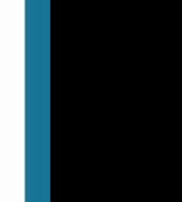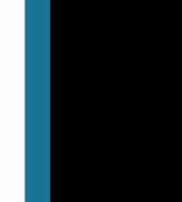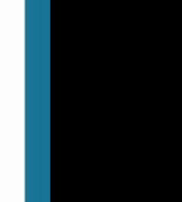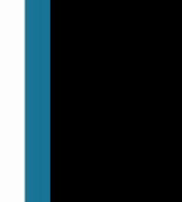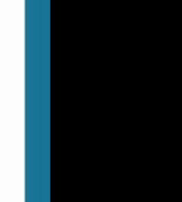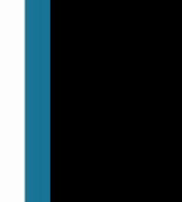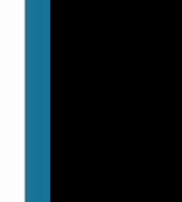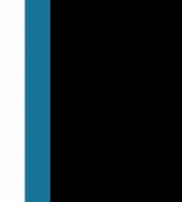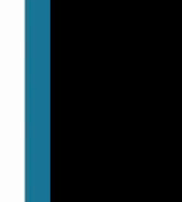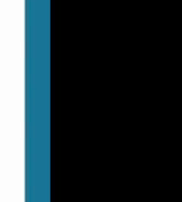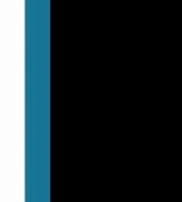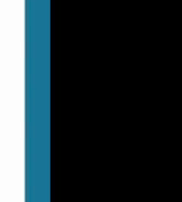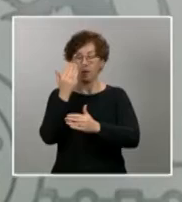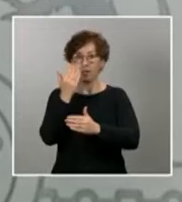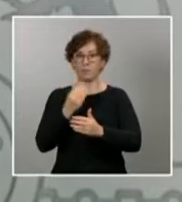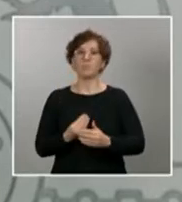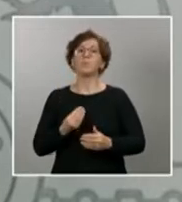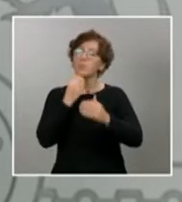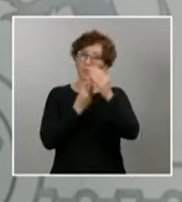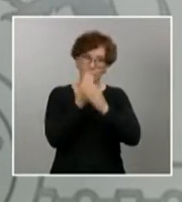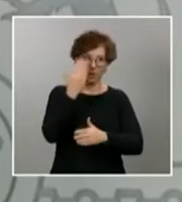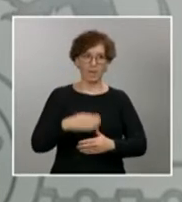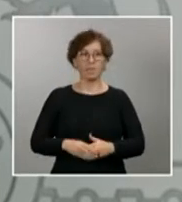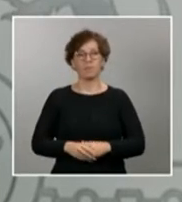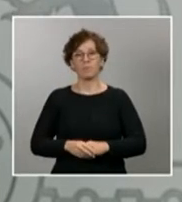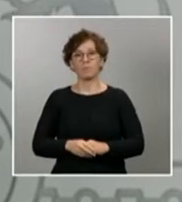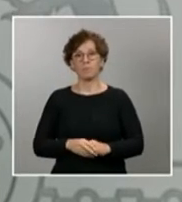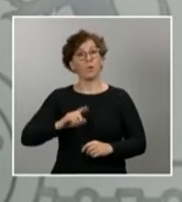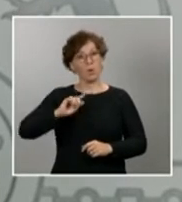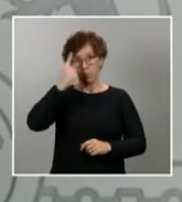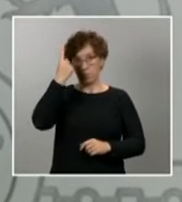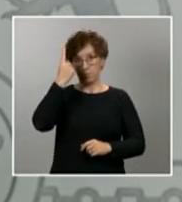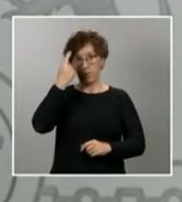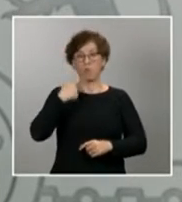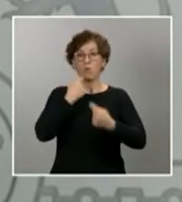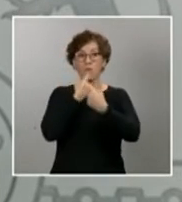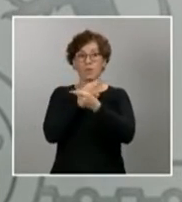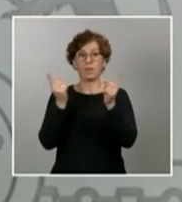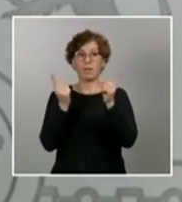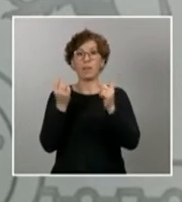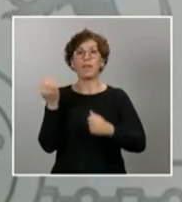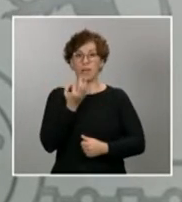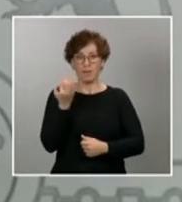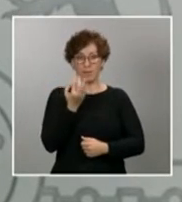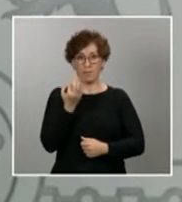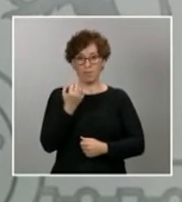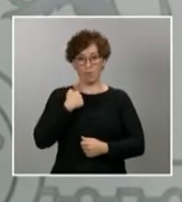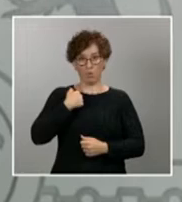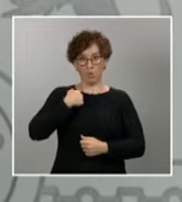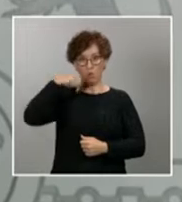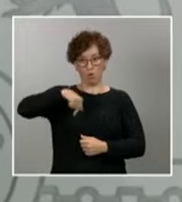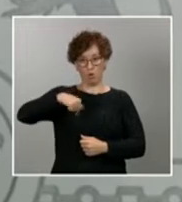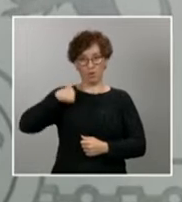con coronavirus por cada 100.000 habitantes. Bueno, lo primero que quería decir es que hoy estoy aquí compareciendo